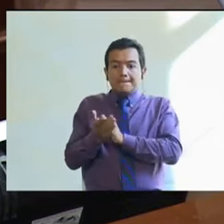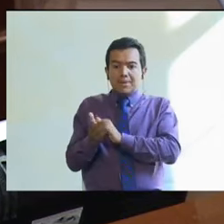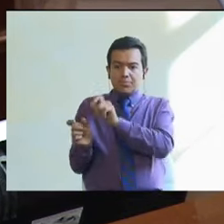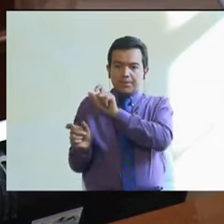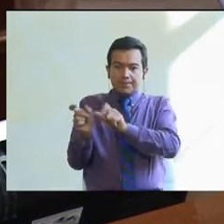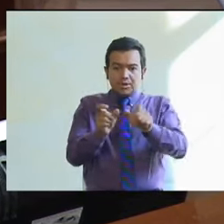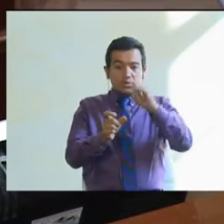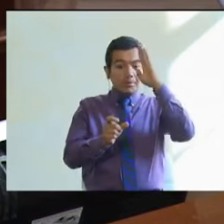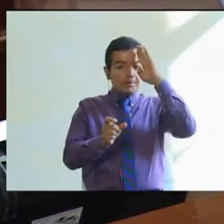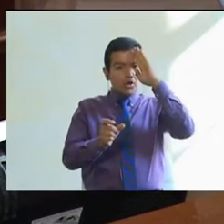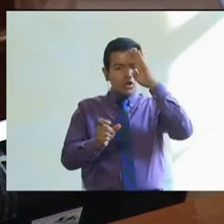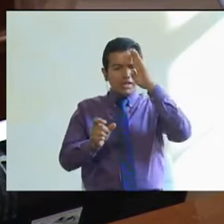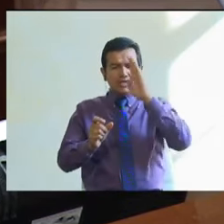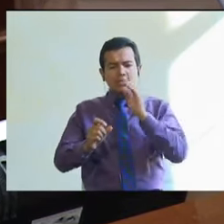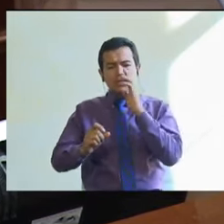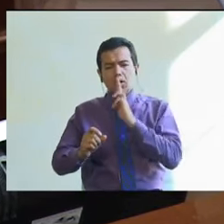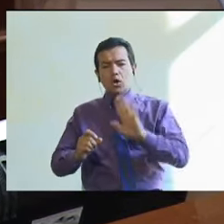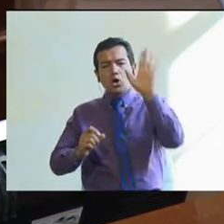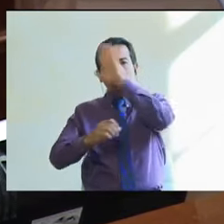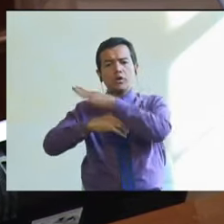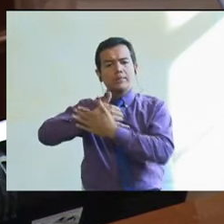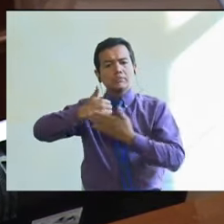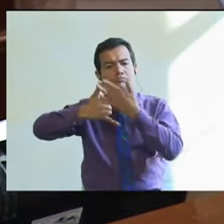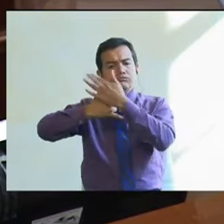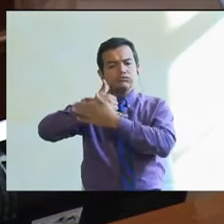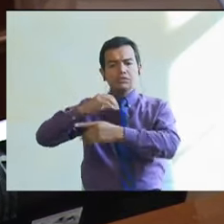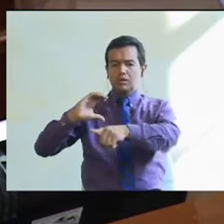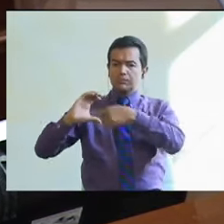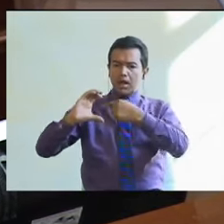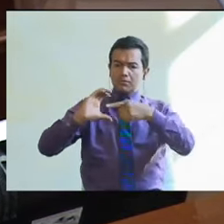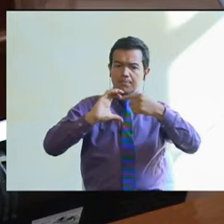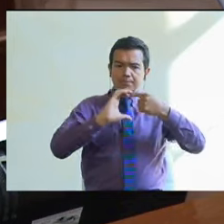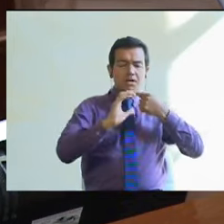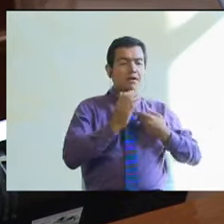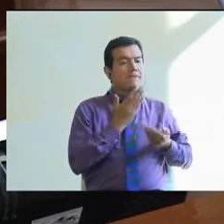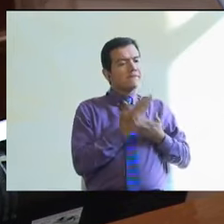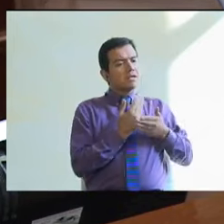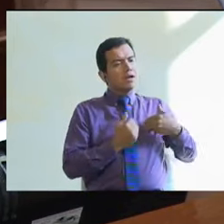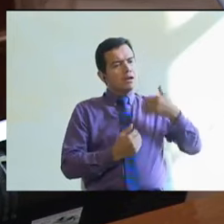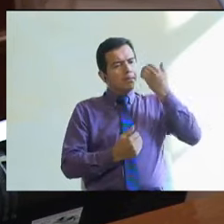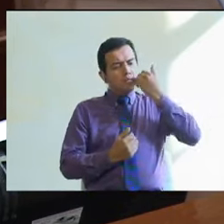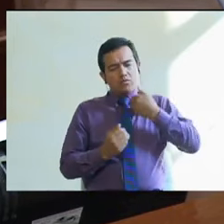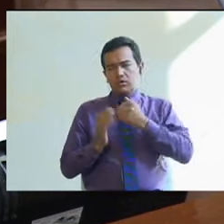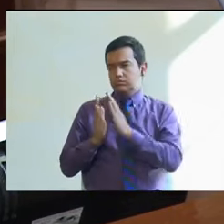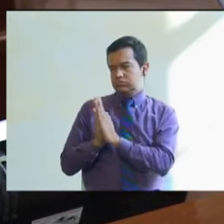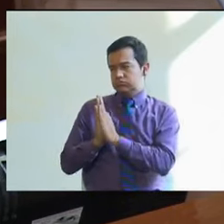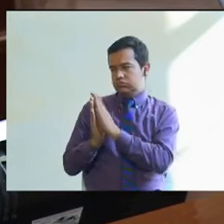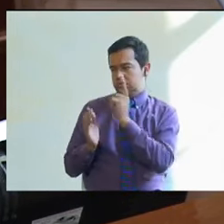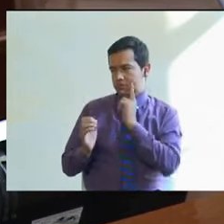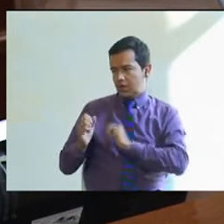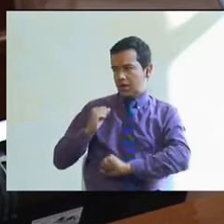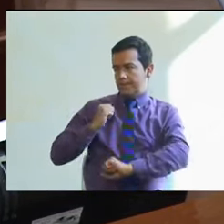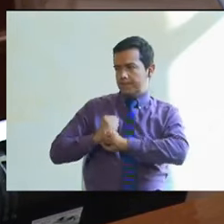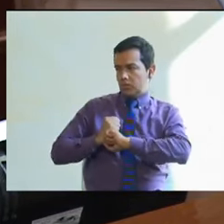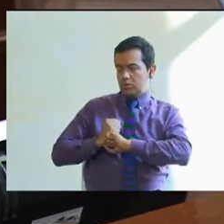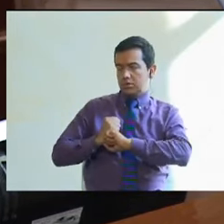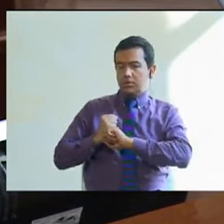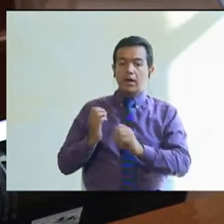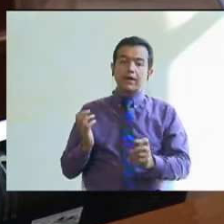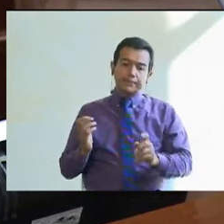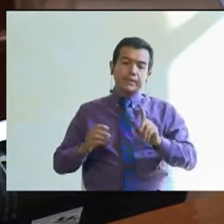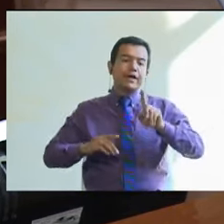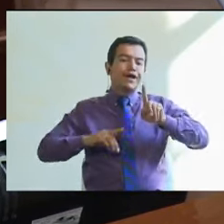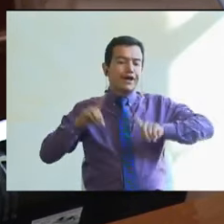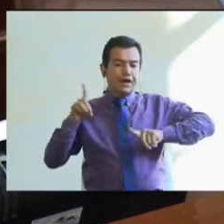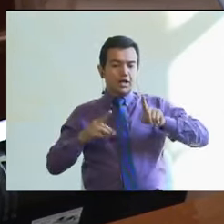policías de Colombia pidiendo que este congreso los acompañe a pesar de que algunos